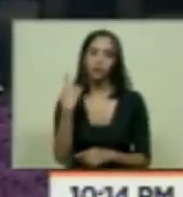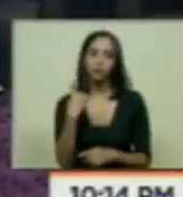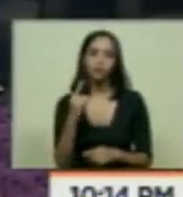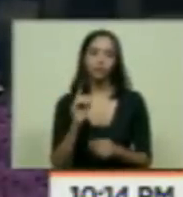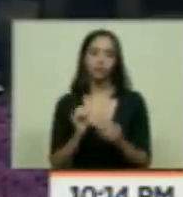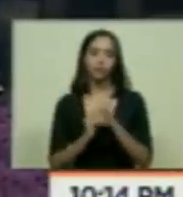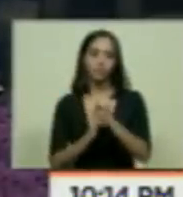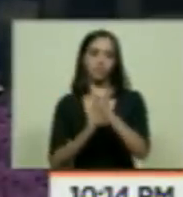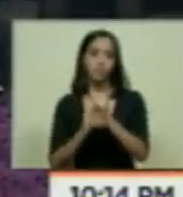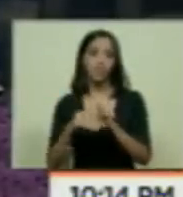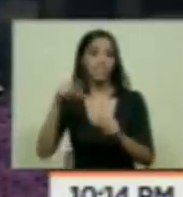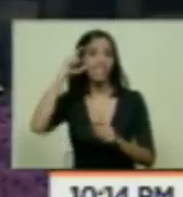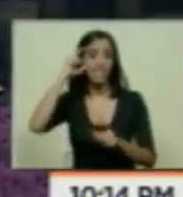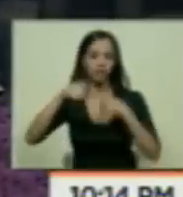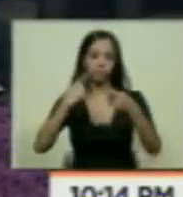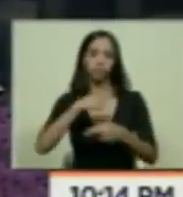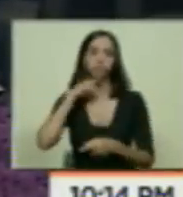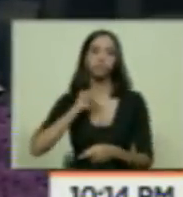que diario.